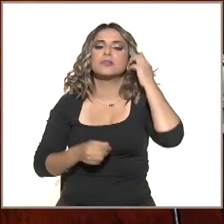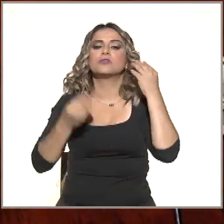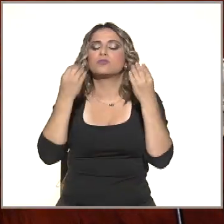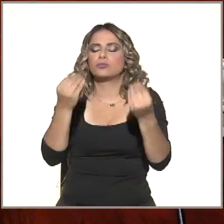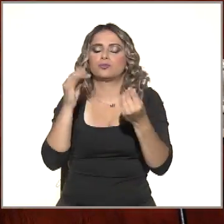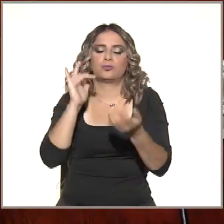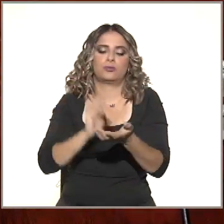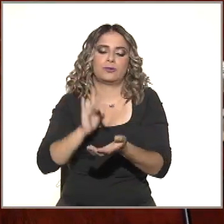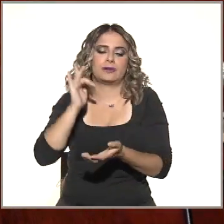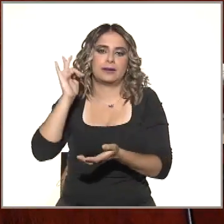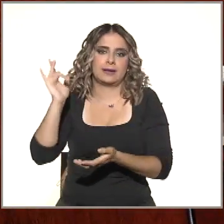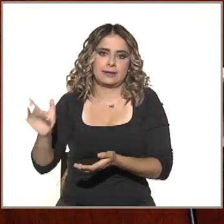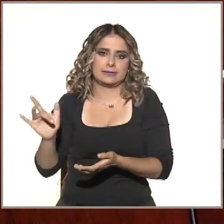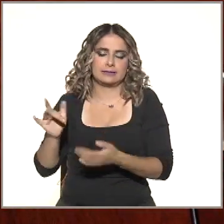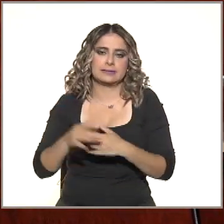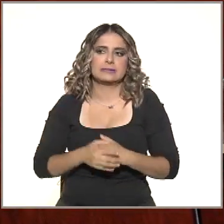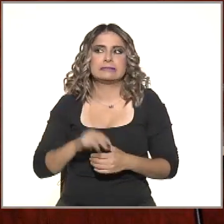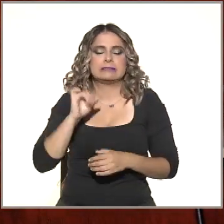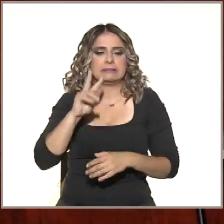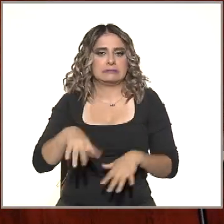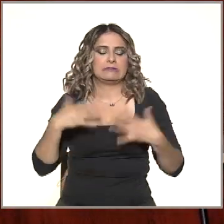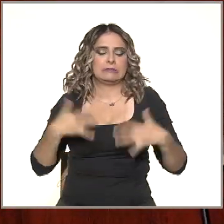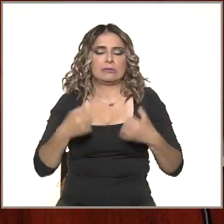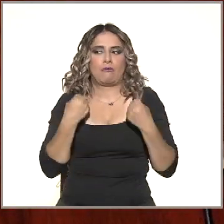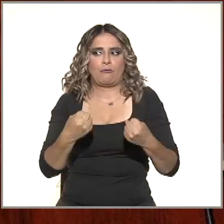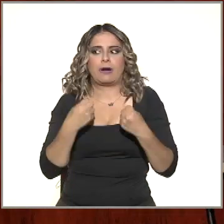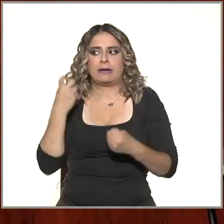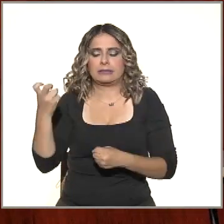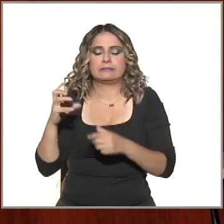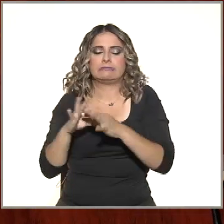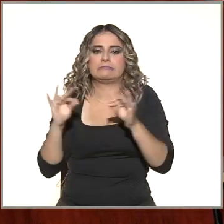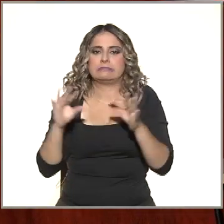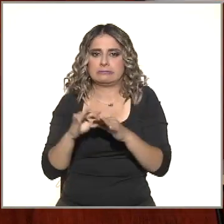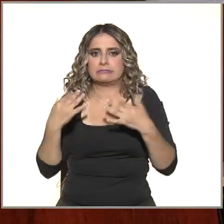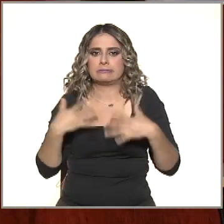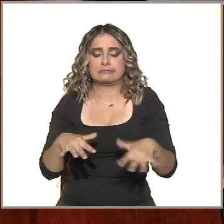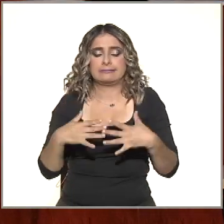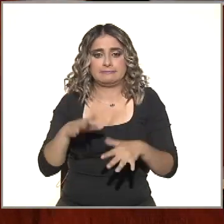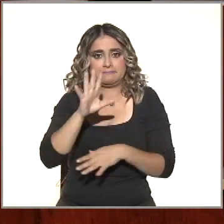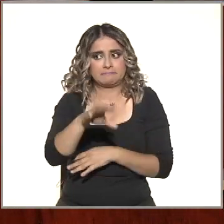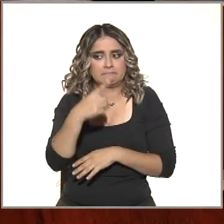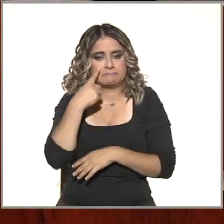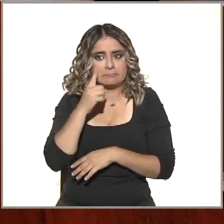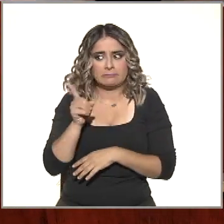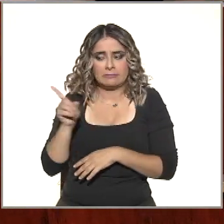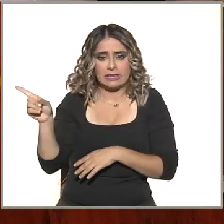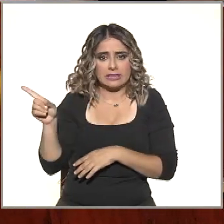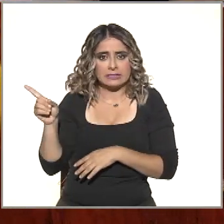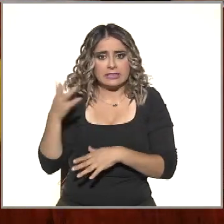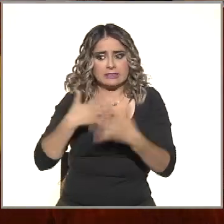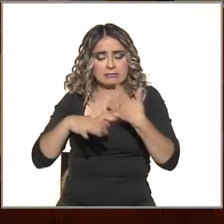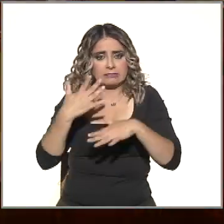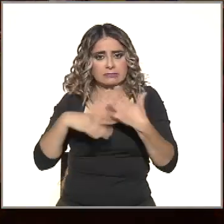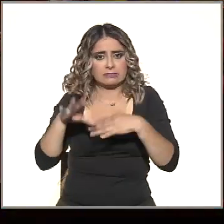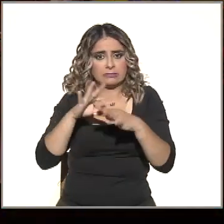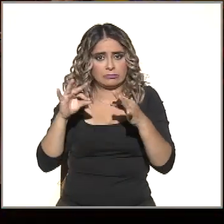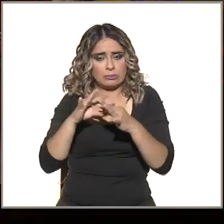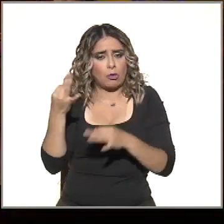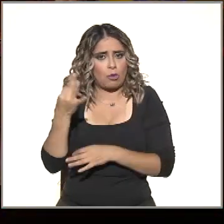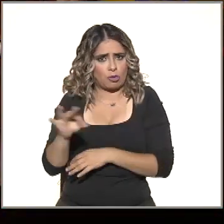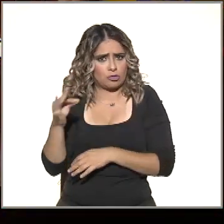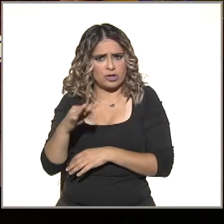Muchísimas gracias y qué fuerte lo que nos dice, ¿no? O sea, estamos oyendo, fíjense, palabras que no son groserías, ¿no?